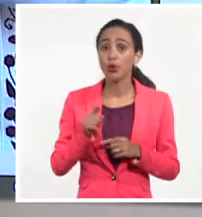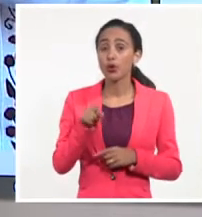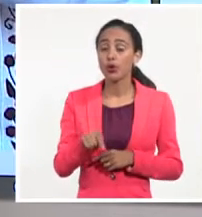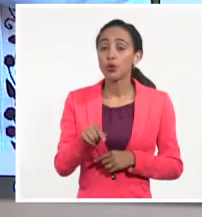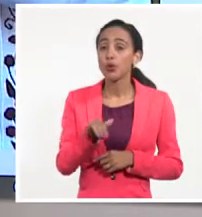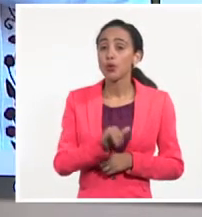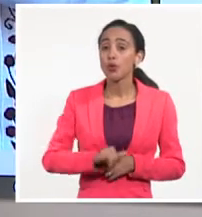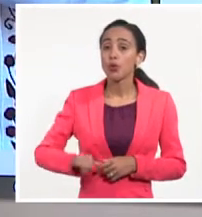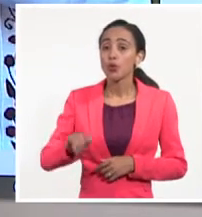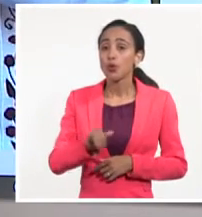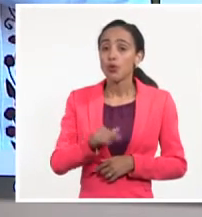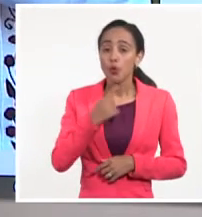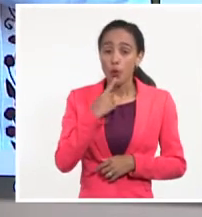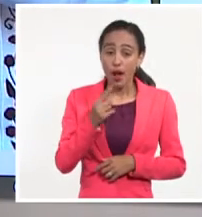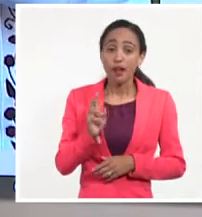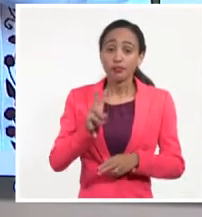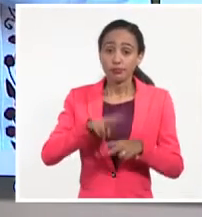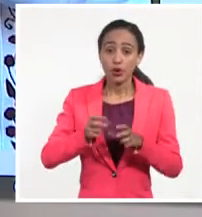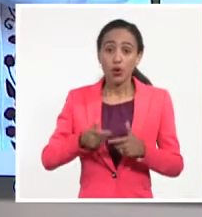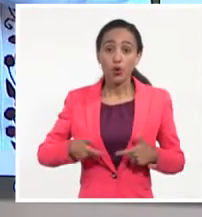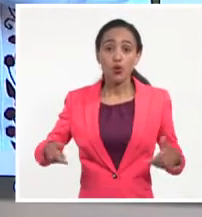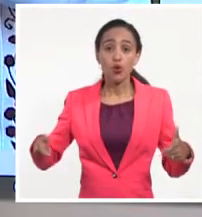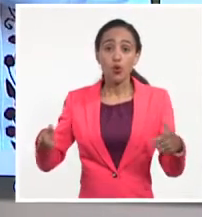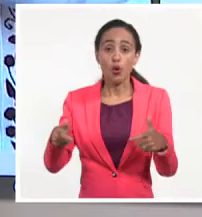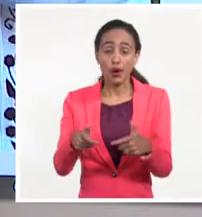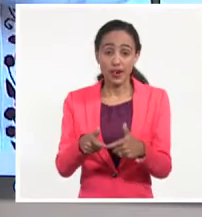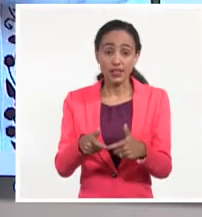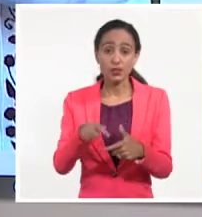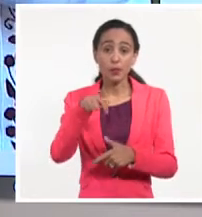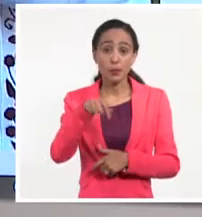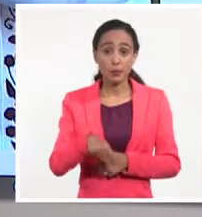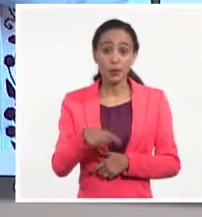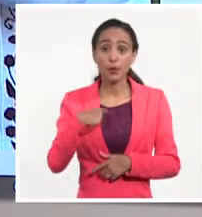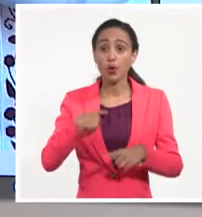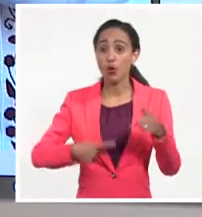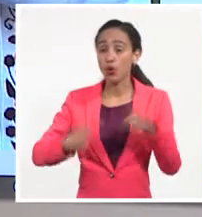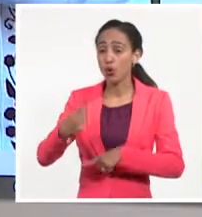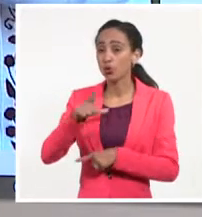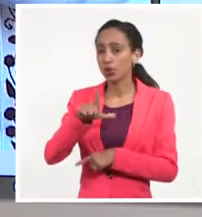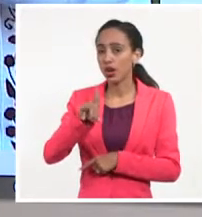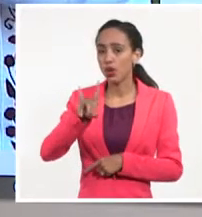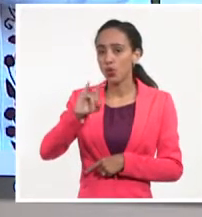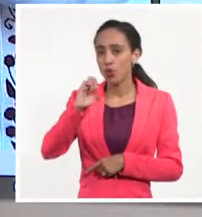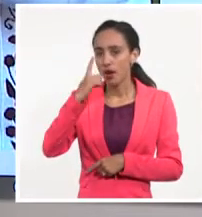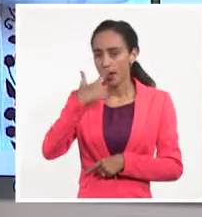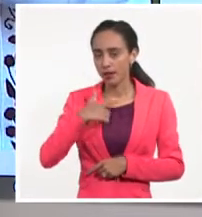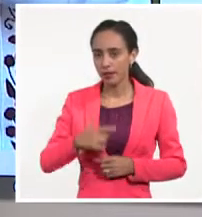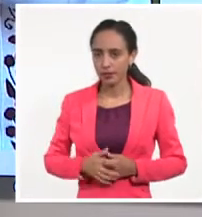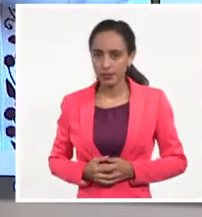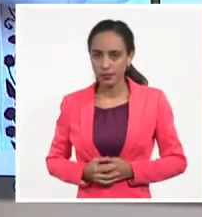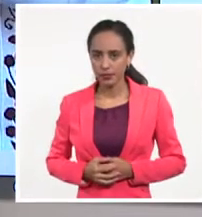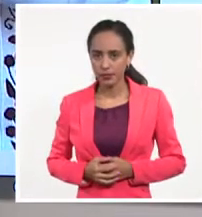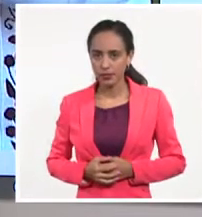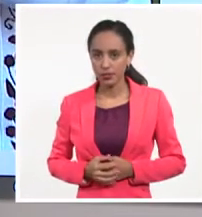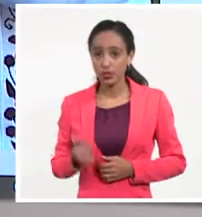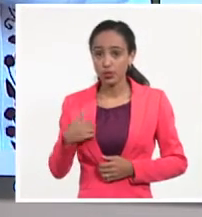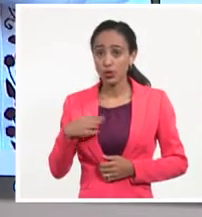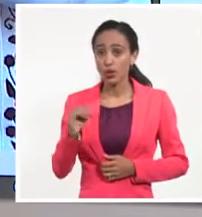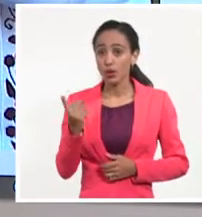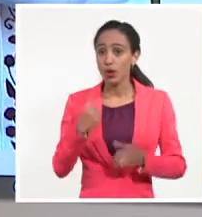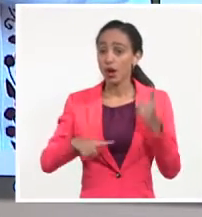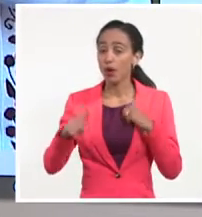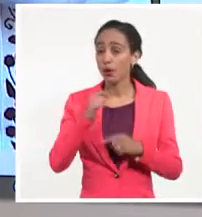alcanzado asientos en un Congreso que le hará la vida imposible a Lula en caso de que gane. Solo les menciono un par de ejemplos.